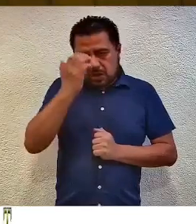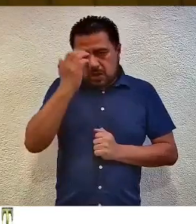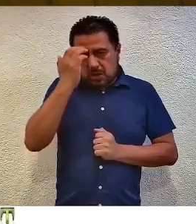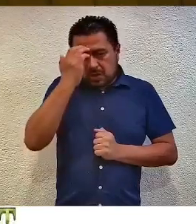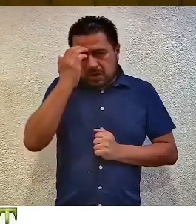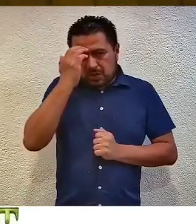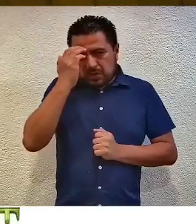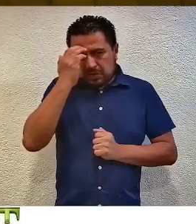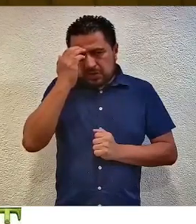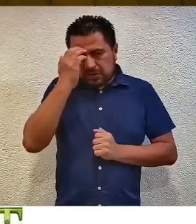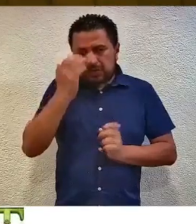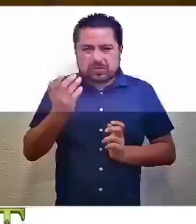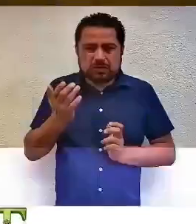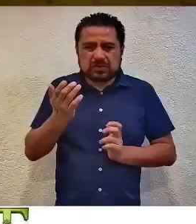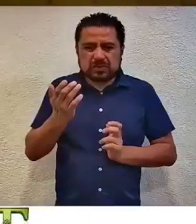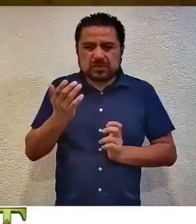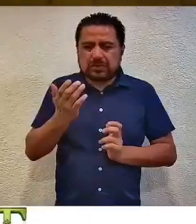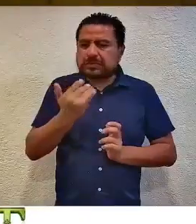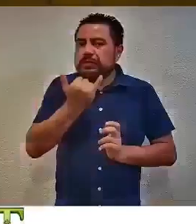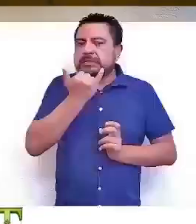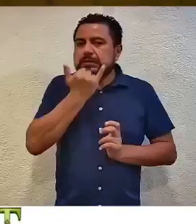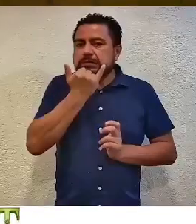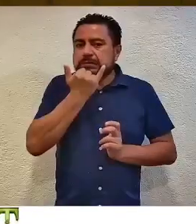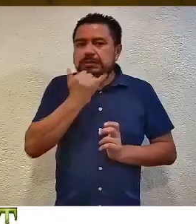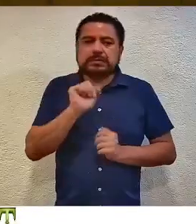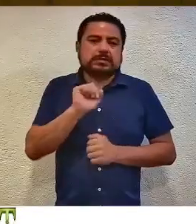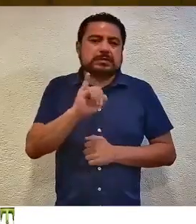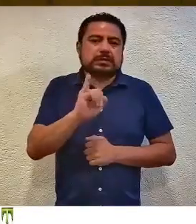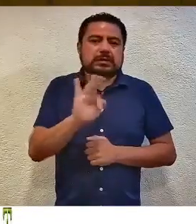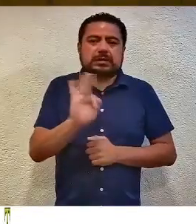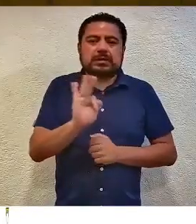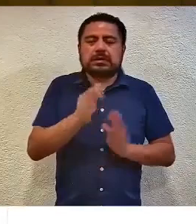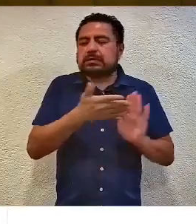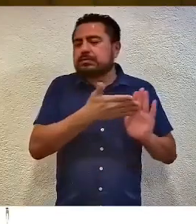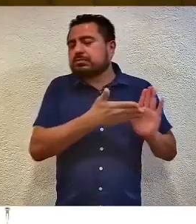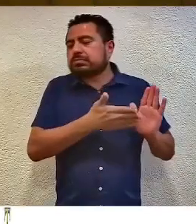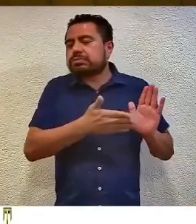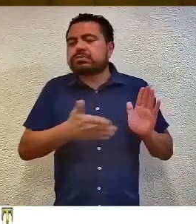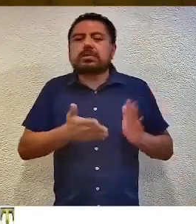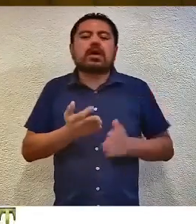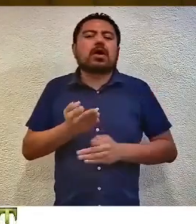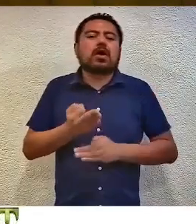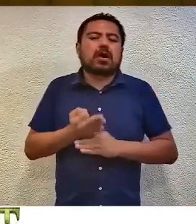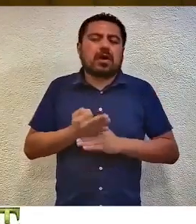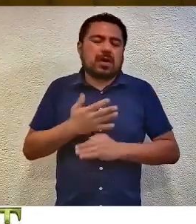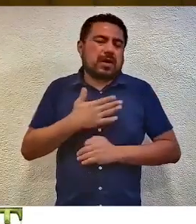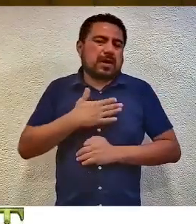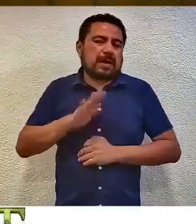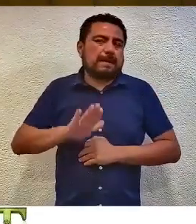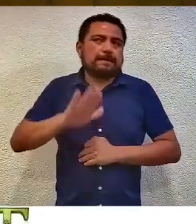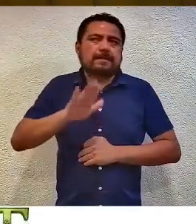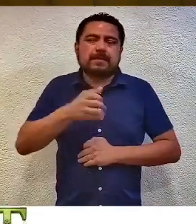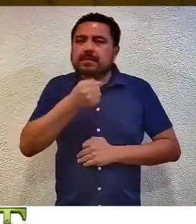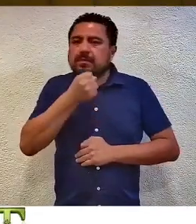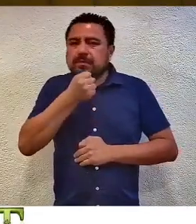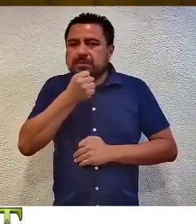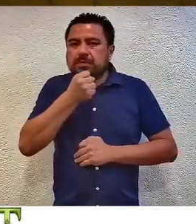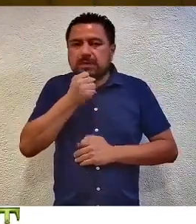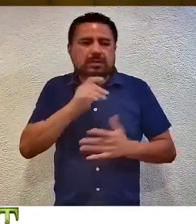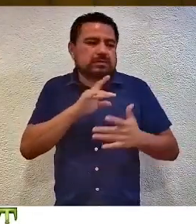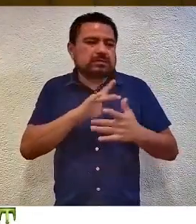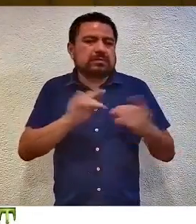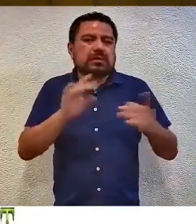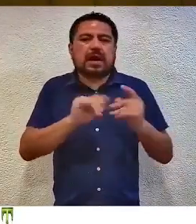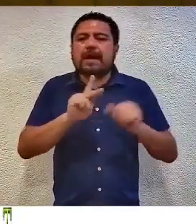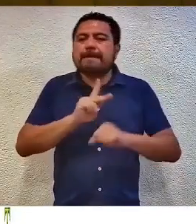Conozco, y perdón si durante el trayecto de mi intervención hago alusión a